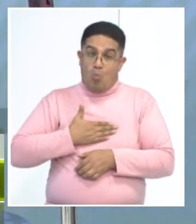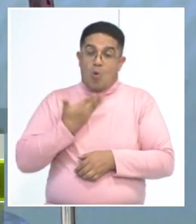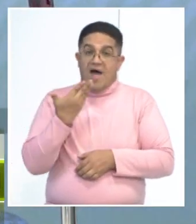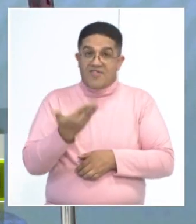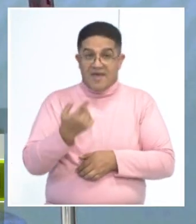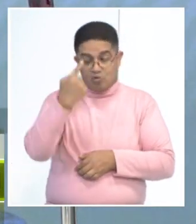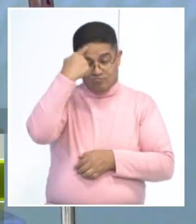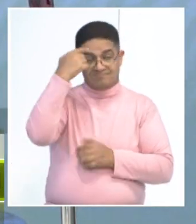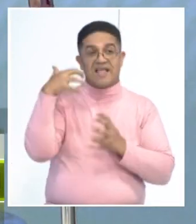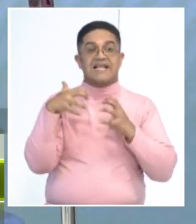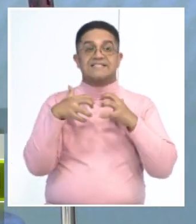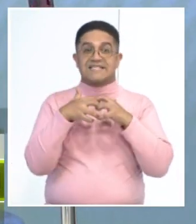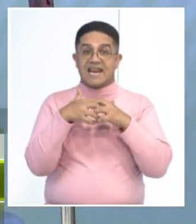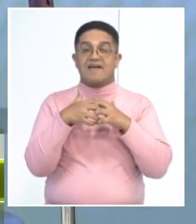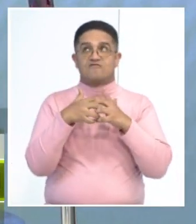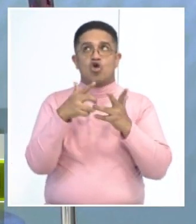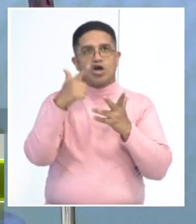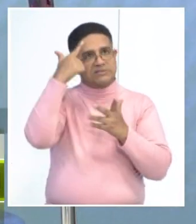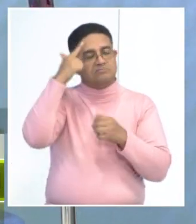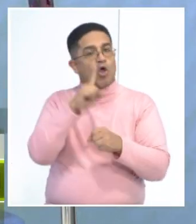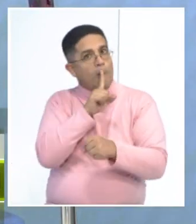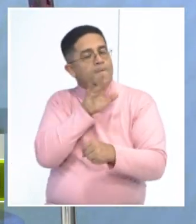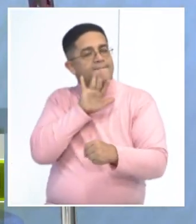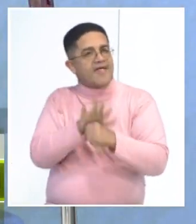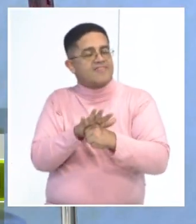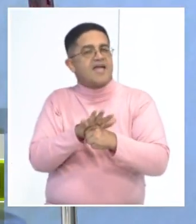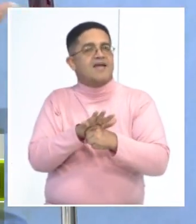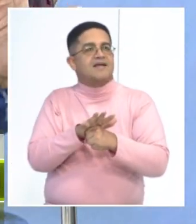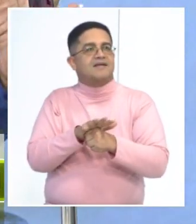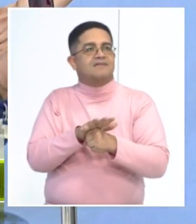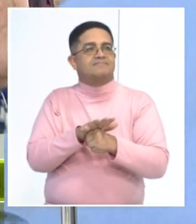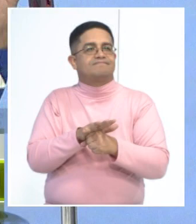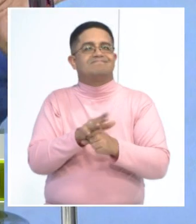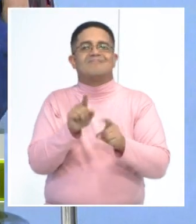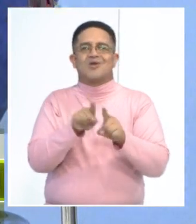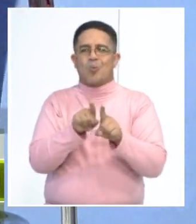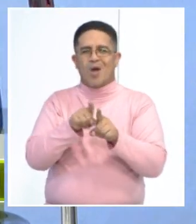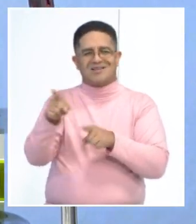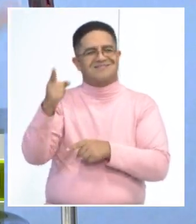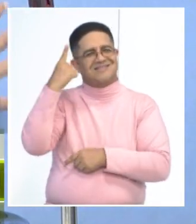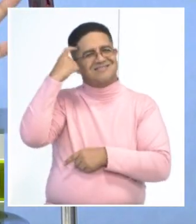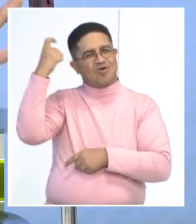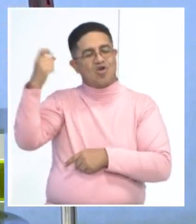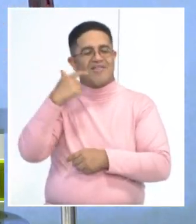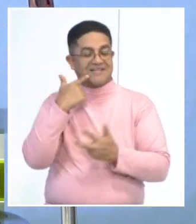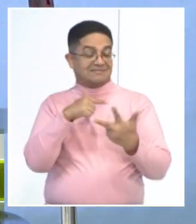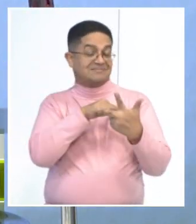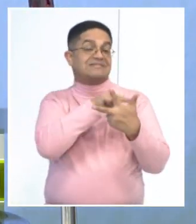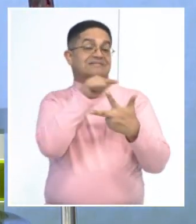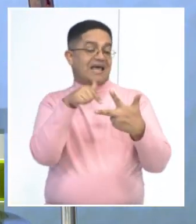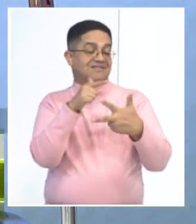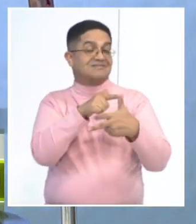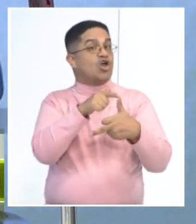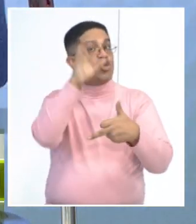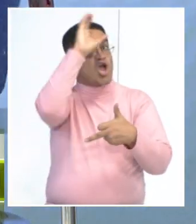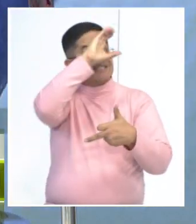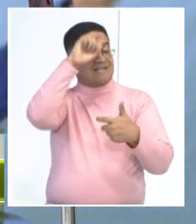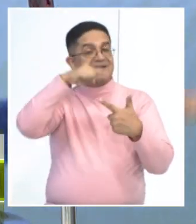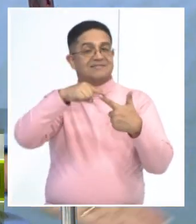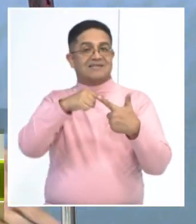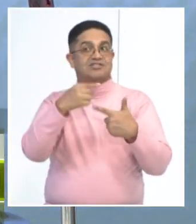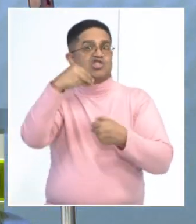que nuestro cerebro nos haga caso, ¿ok? Es como Freud decía que teníamos 3 en 1, un consciente, un